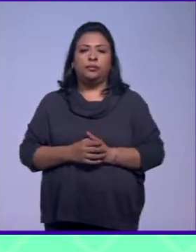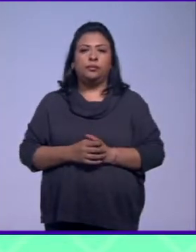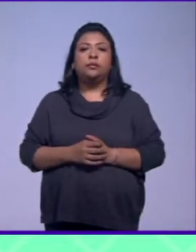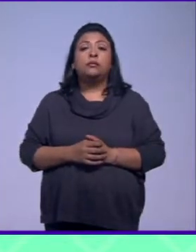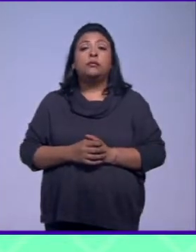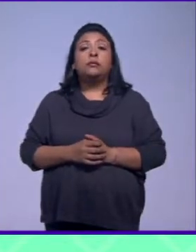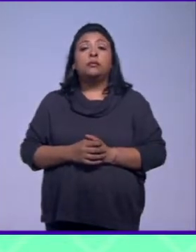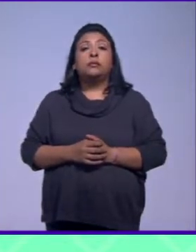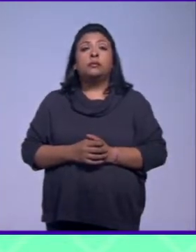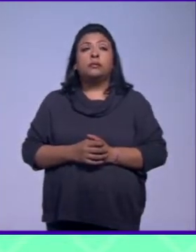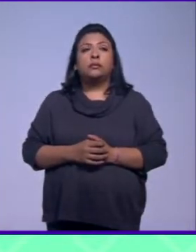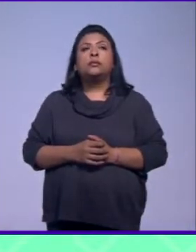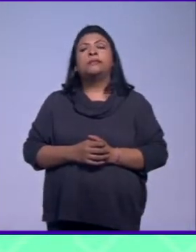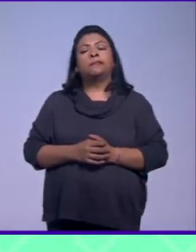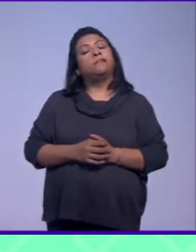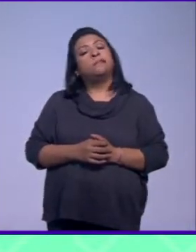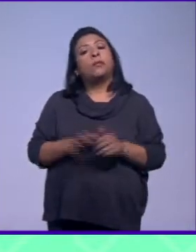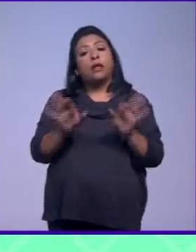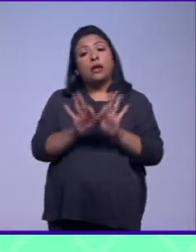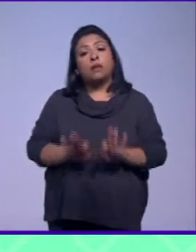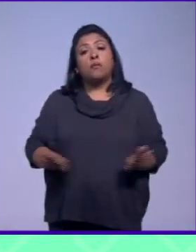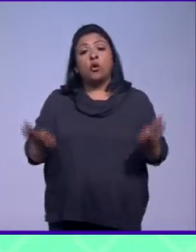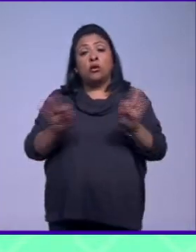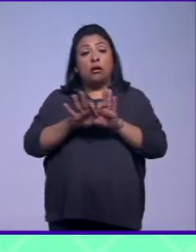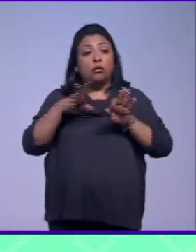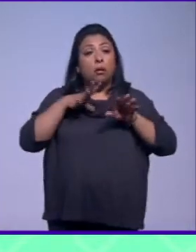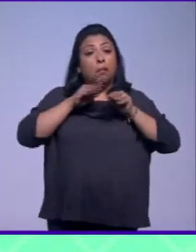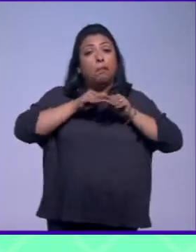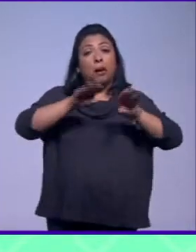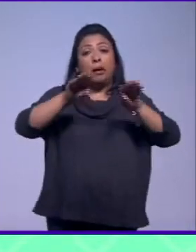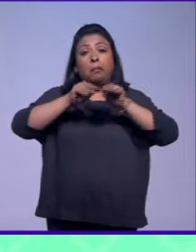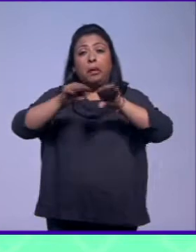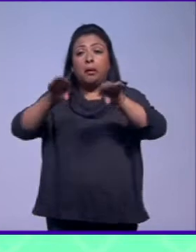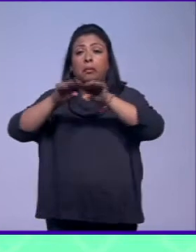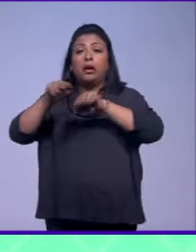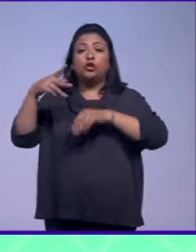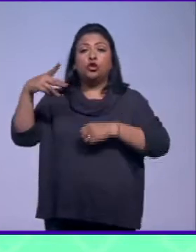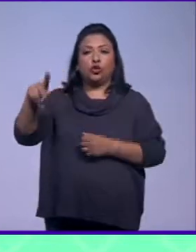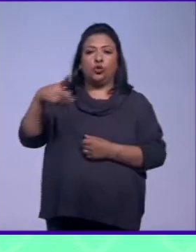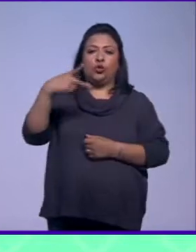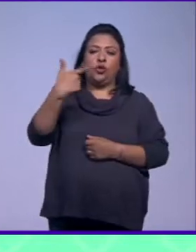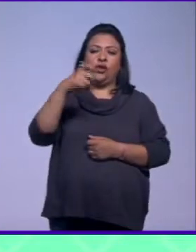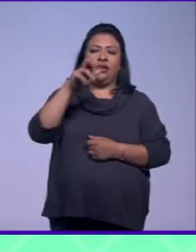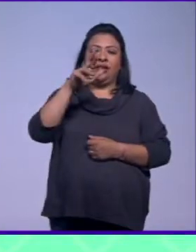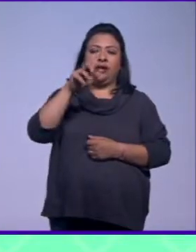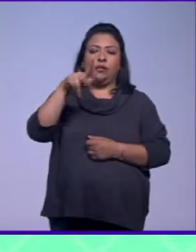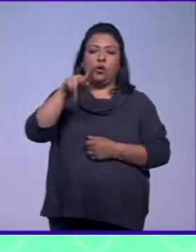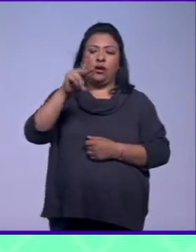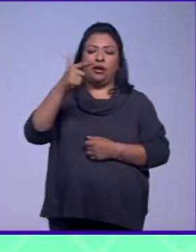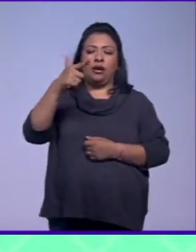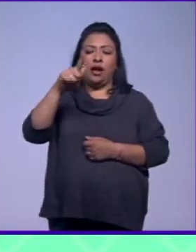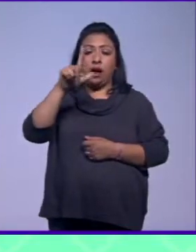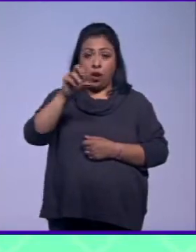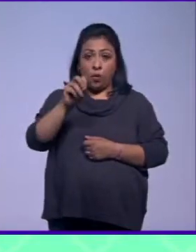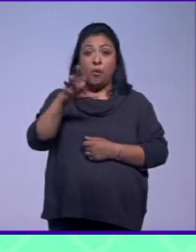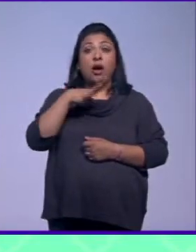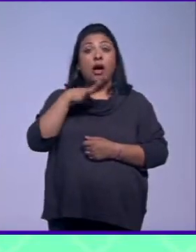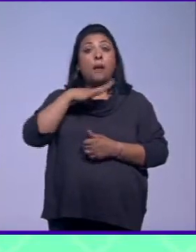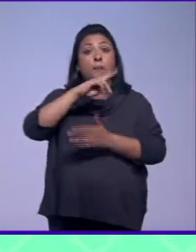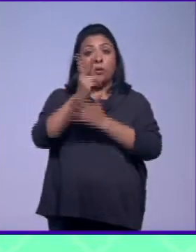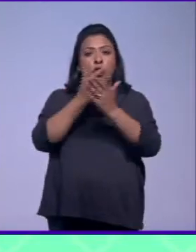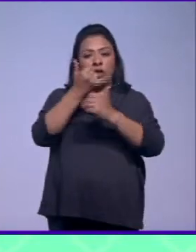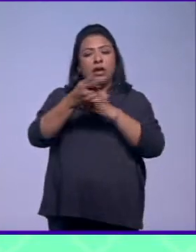es muy importante esta difusión que se haga de la obra de guillermo kahlo porque precisamente el proyecto nace de una amistad